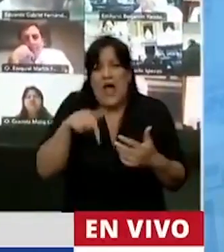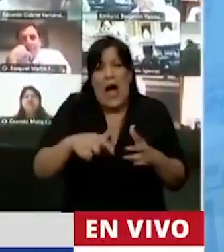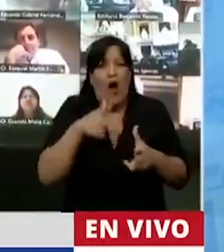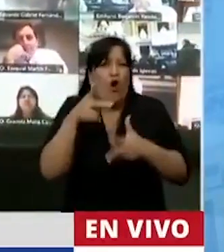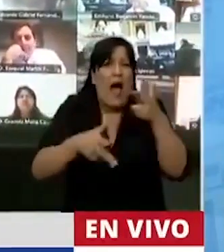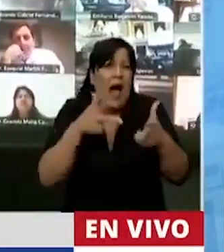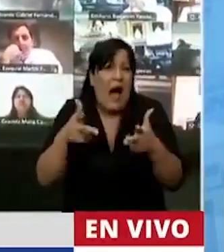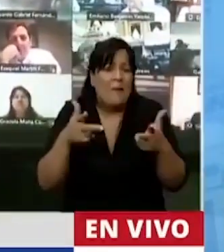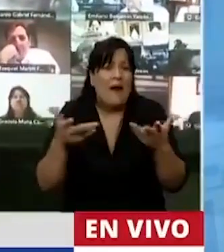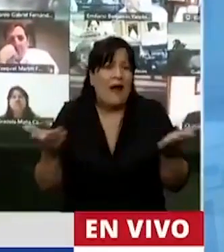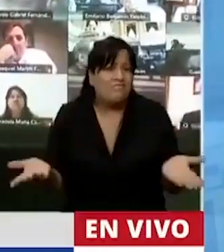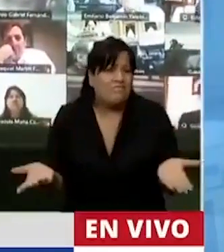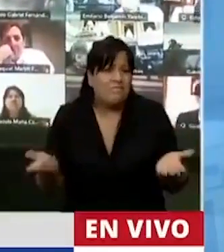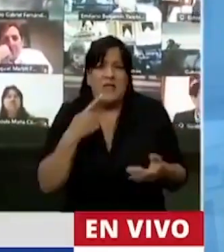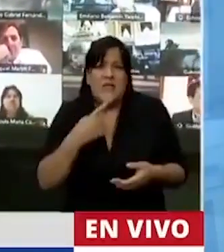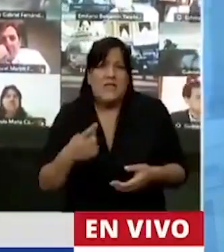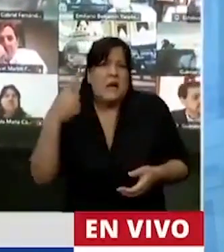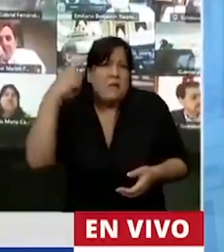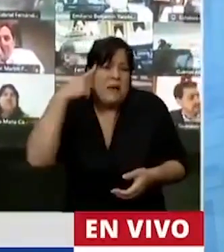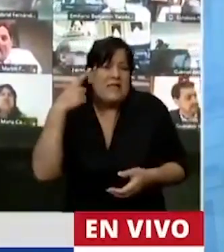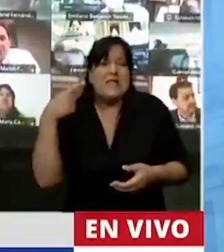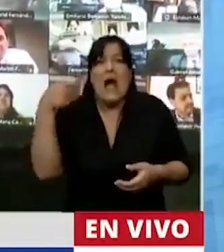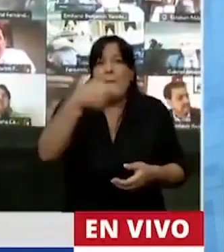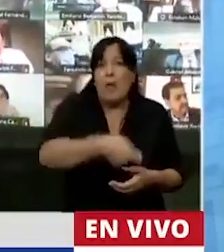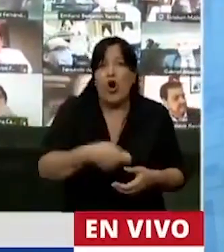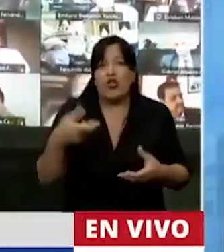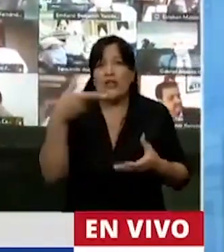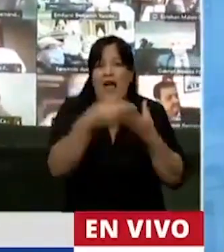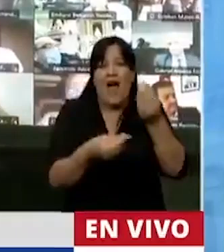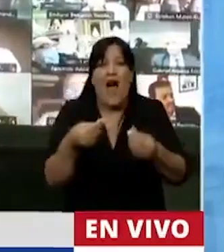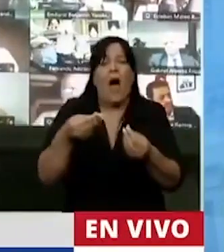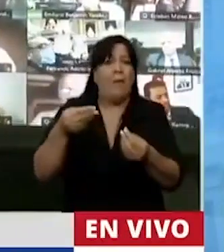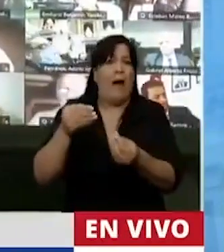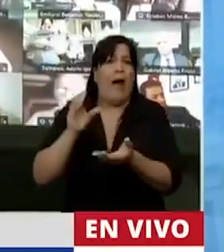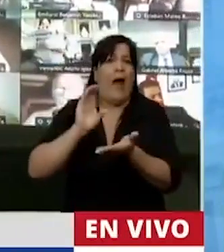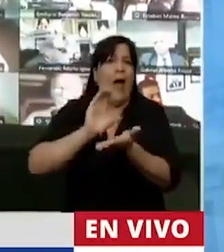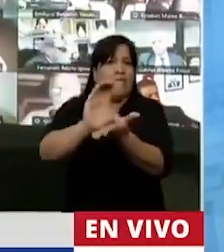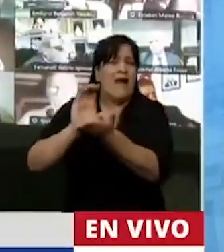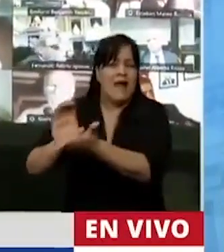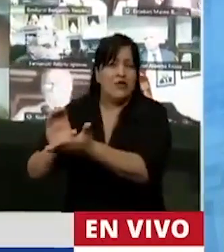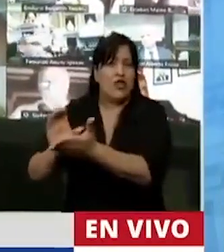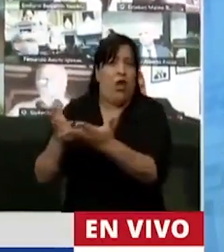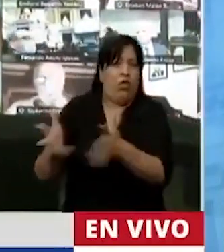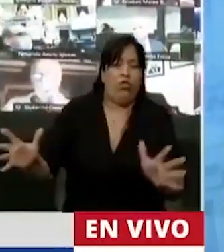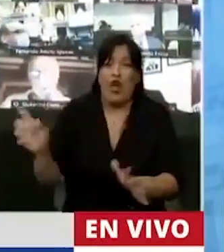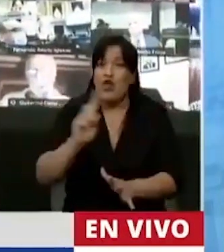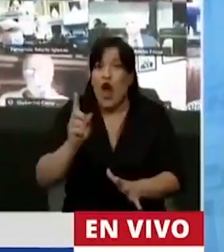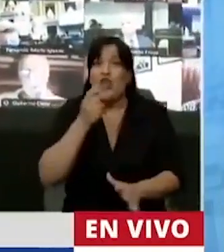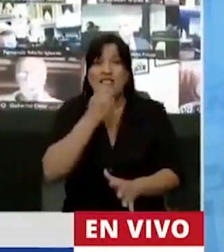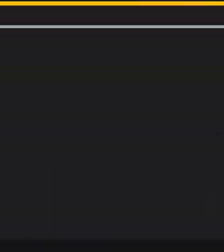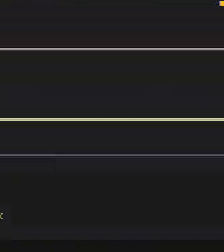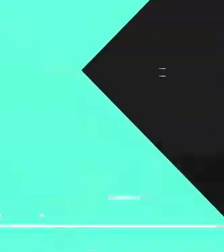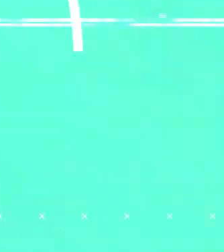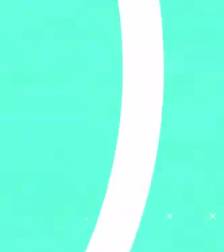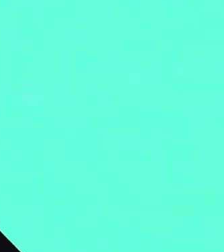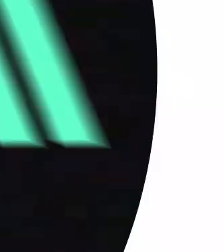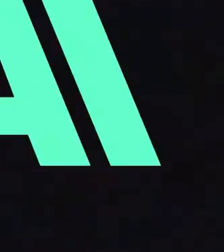planteando, de pensar que este aporte solidario desalienta la inversión, o lo que desalienta la inversión son los malos gobiernos.